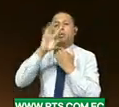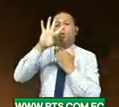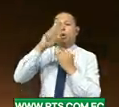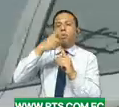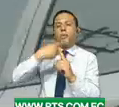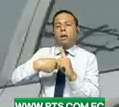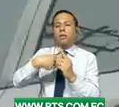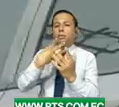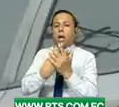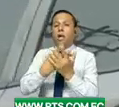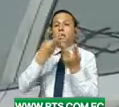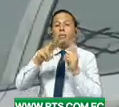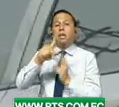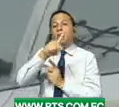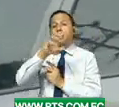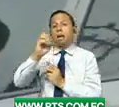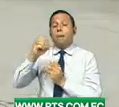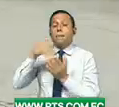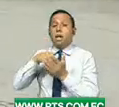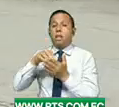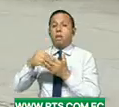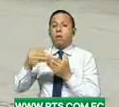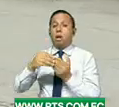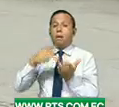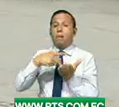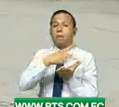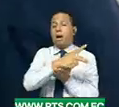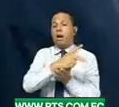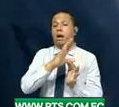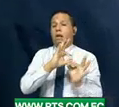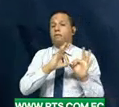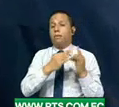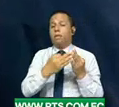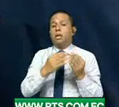y $100,000 de reparación en calidad de cómplices.